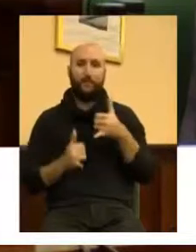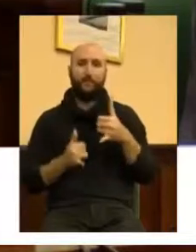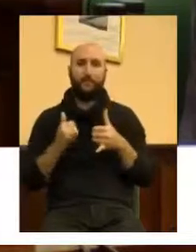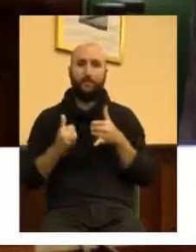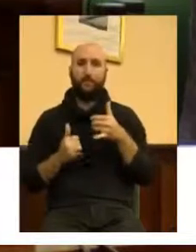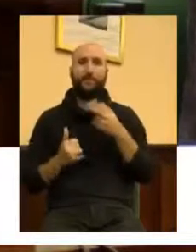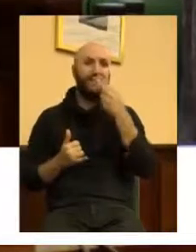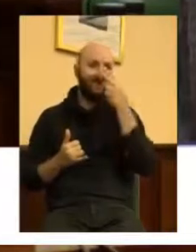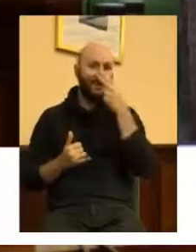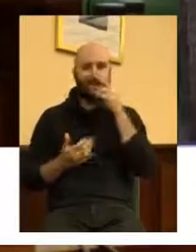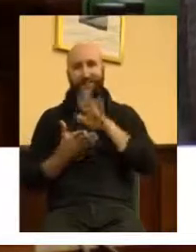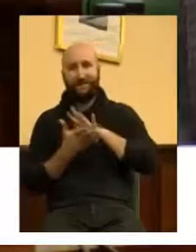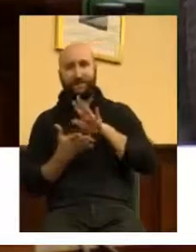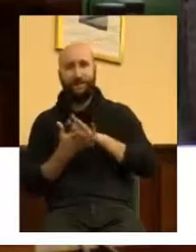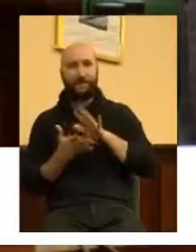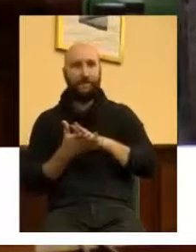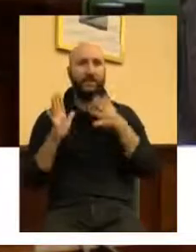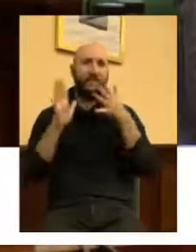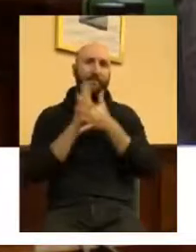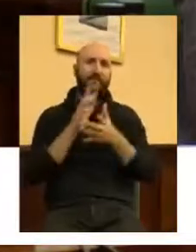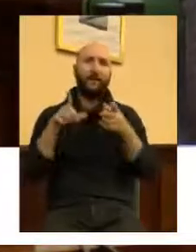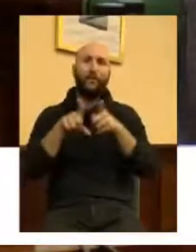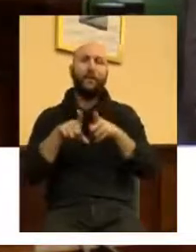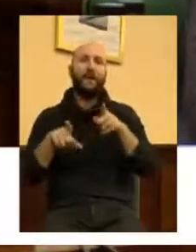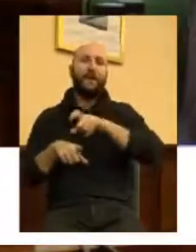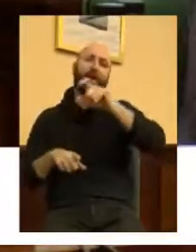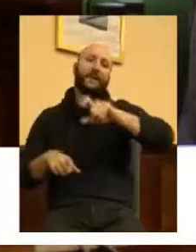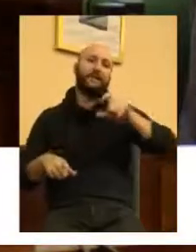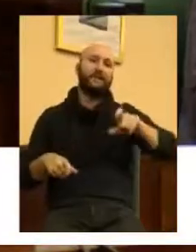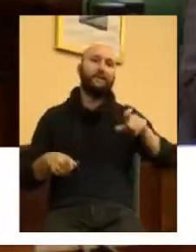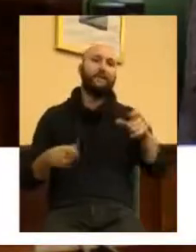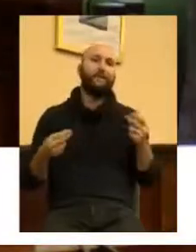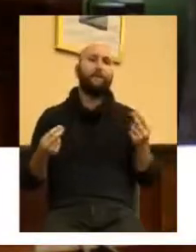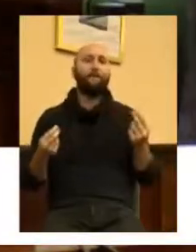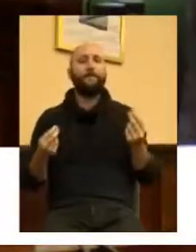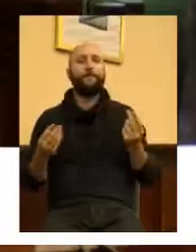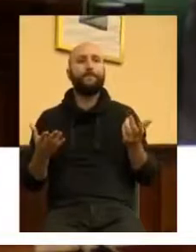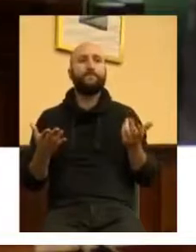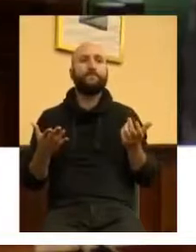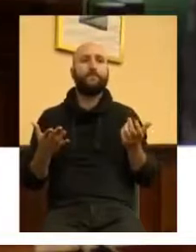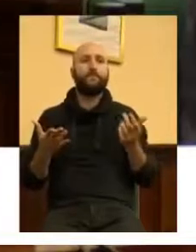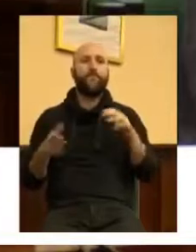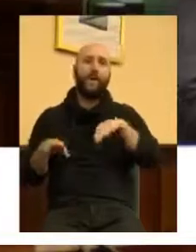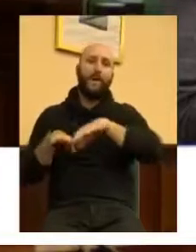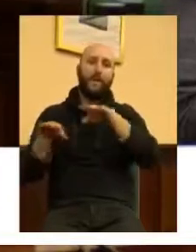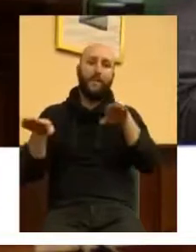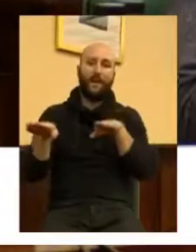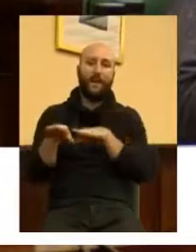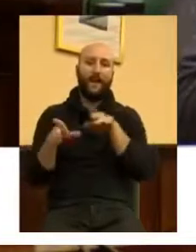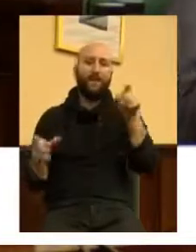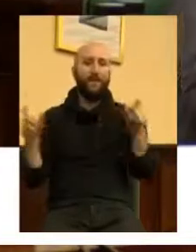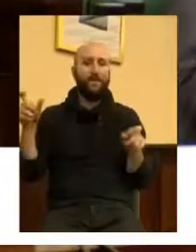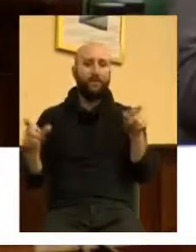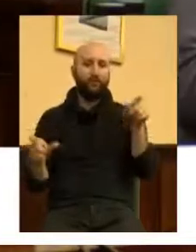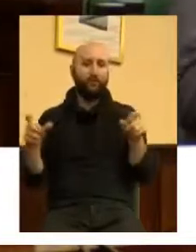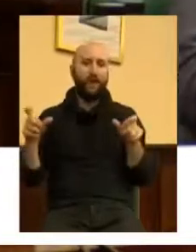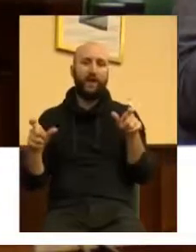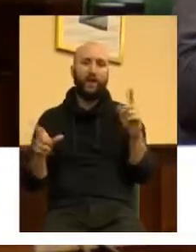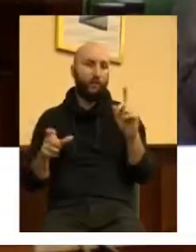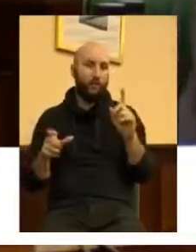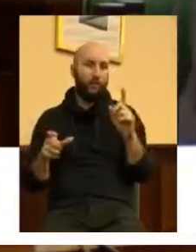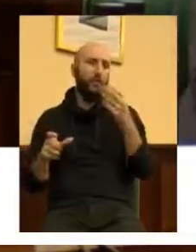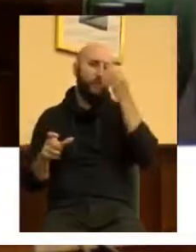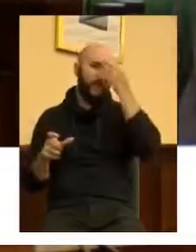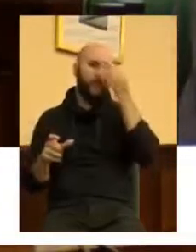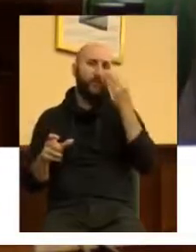armonizando intereses. No, esto no quiere decir que la gente tenga que aparcar en Villaviciosa de Odón a partir de ahora o algo